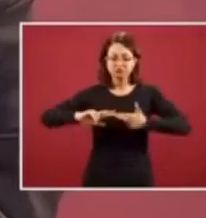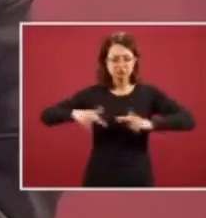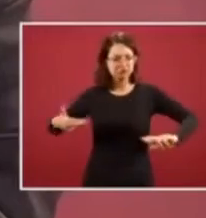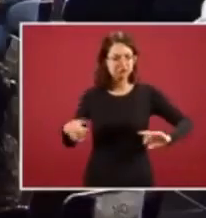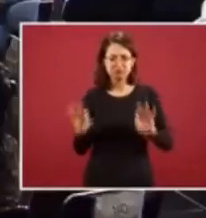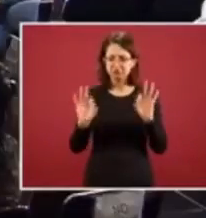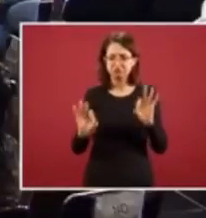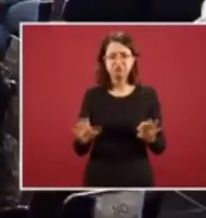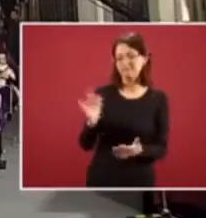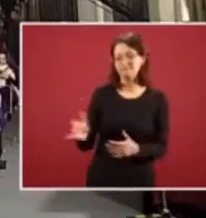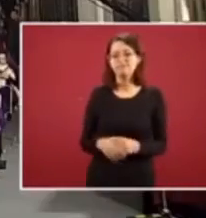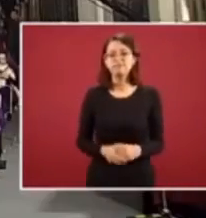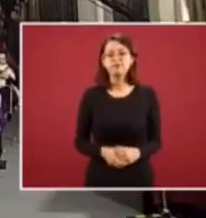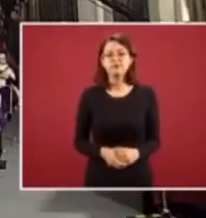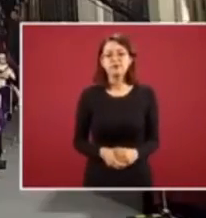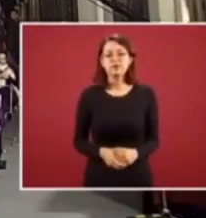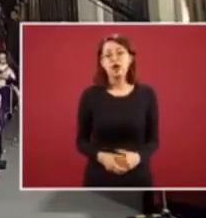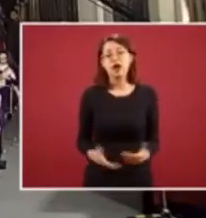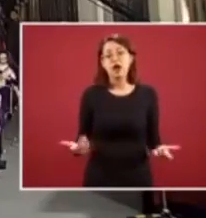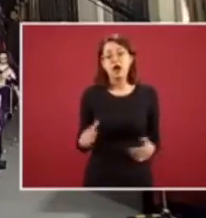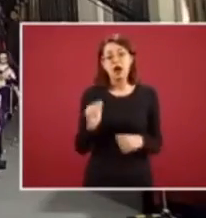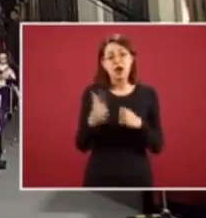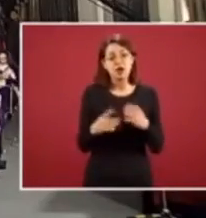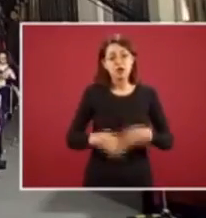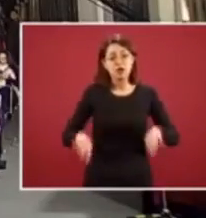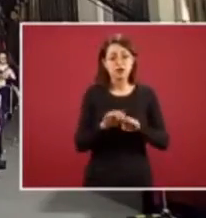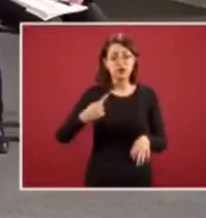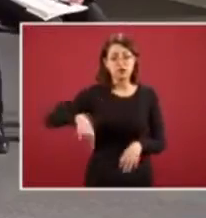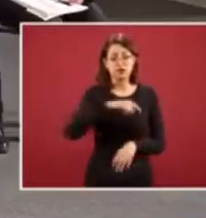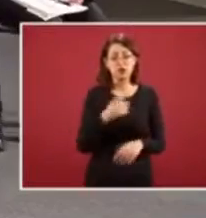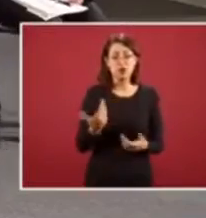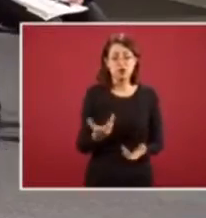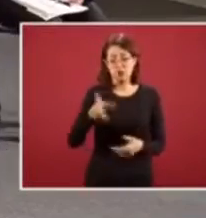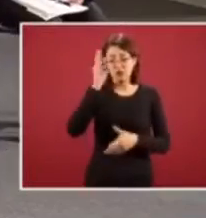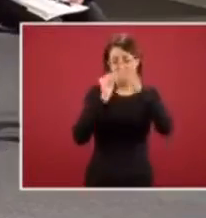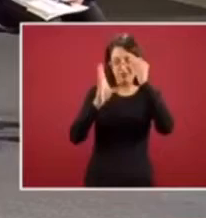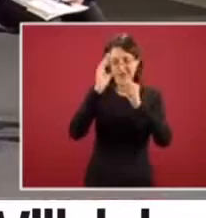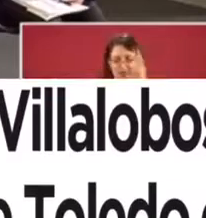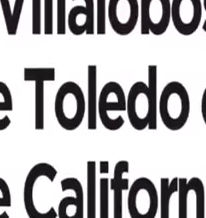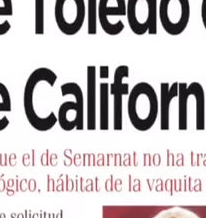la relación. Miren, una cosa que hemos aprendido aquí ya como funcionario público,